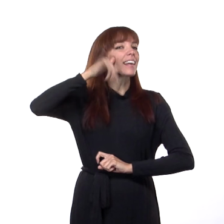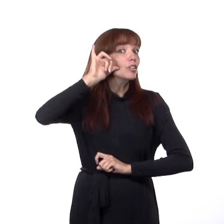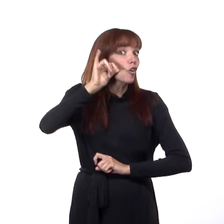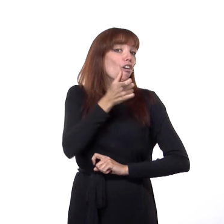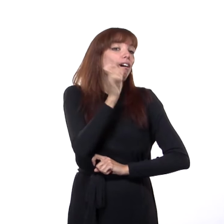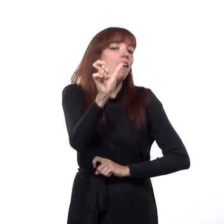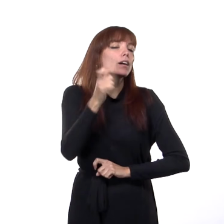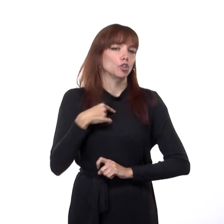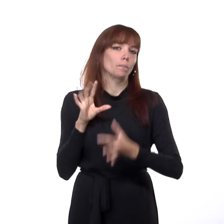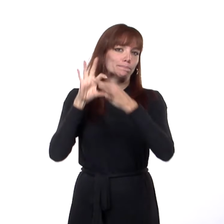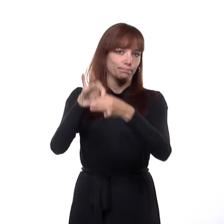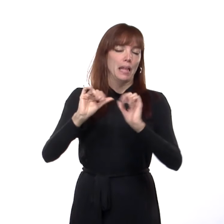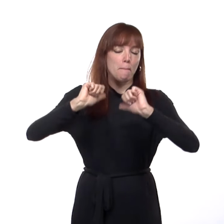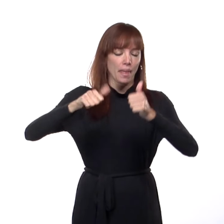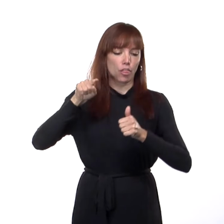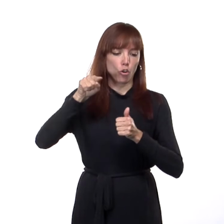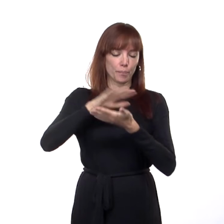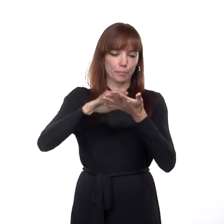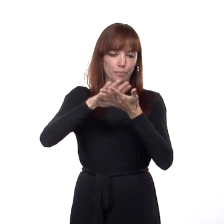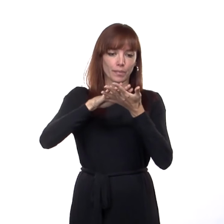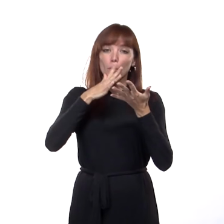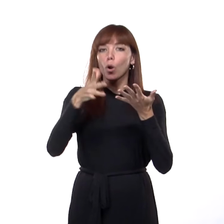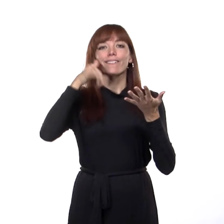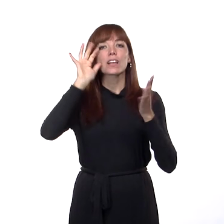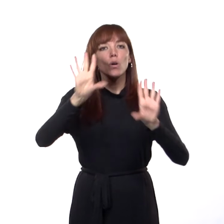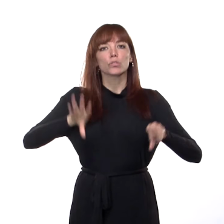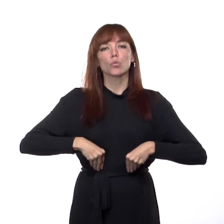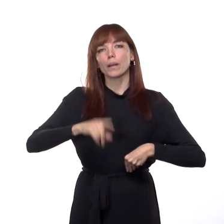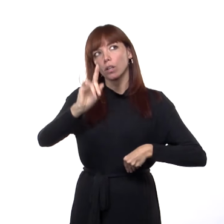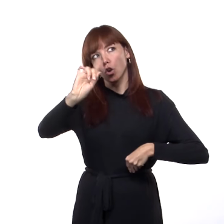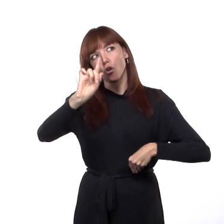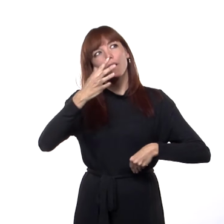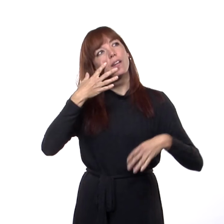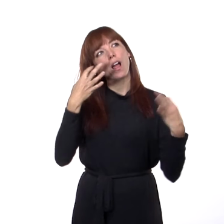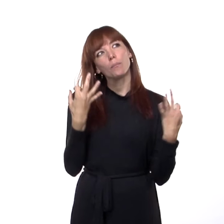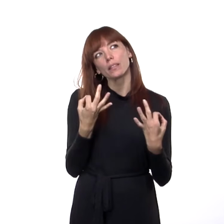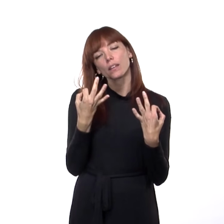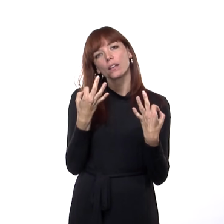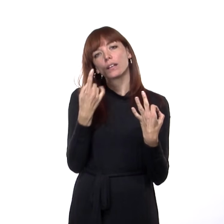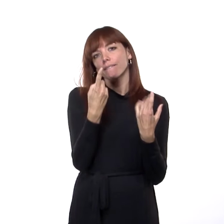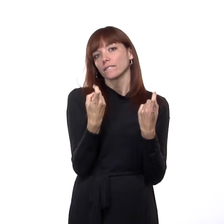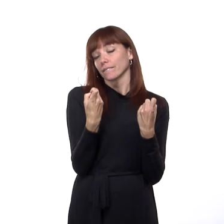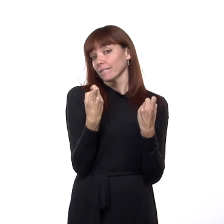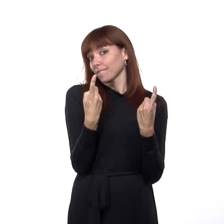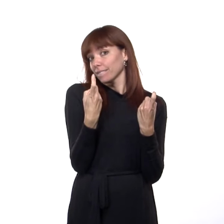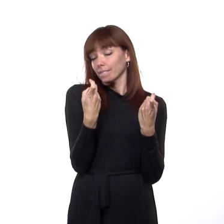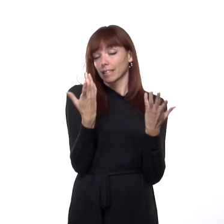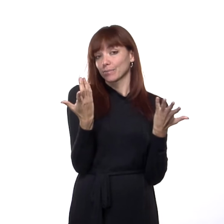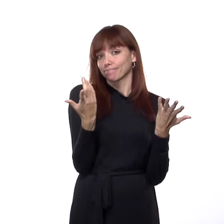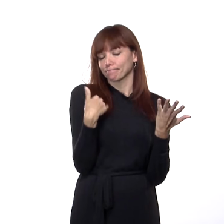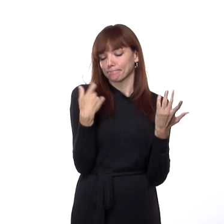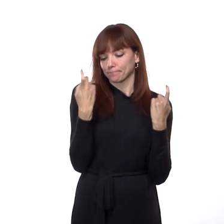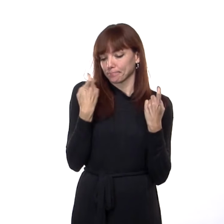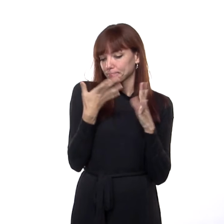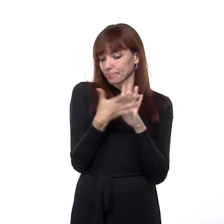porque creo que no es que sea un riesgo asumible sino que realmente va a ser una necesidad y que voy a tratar de explicar